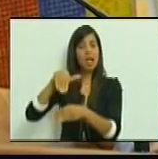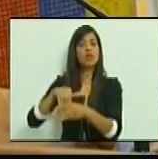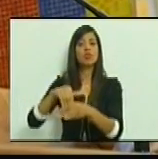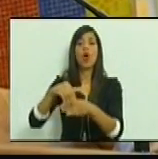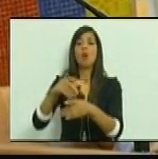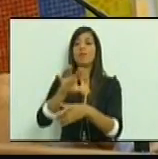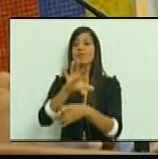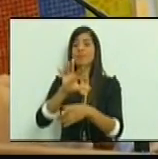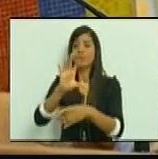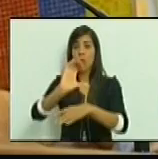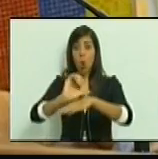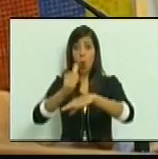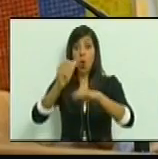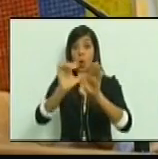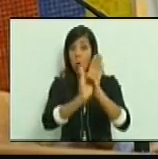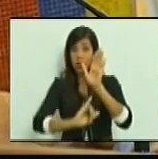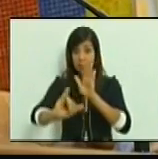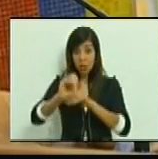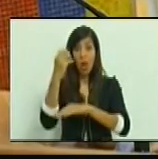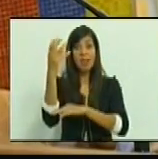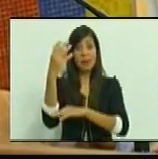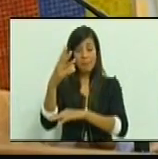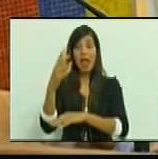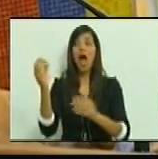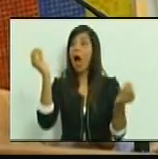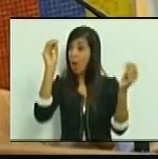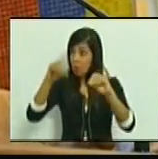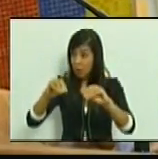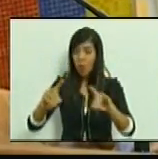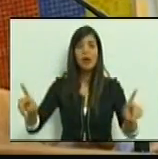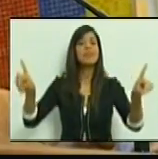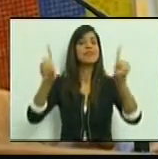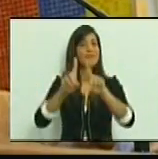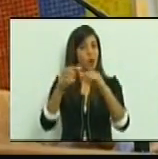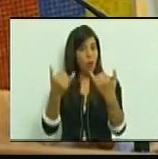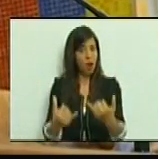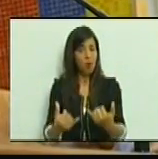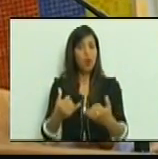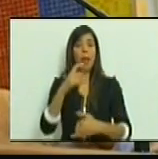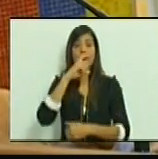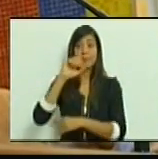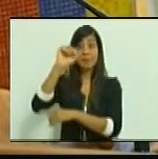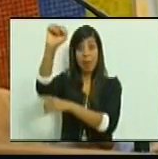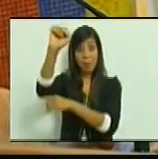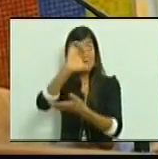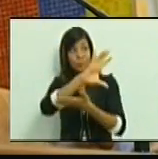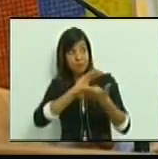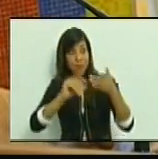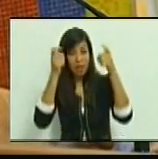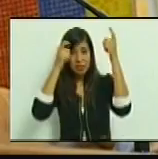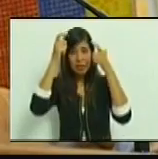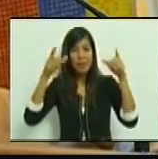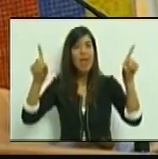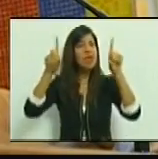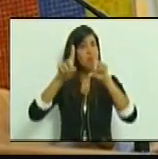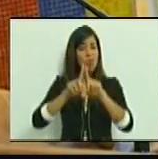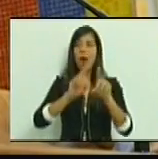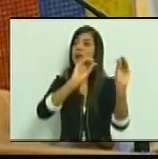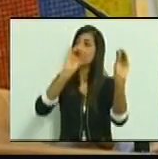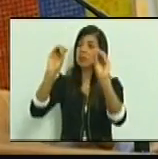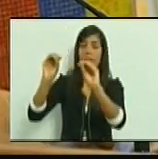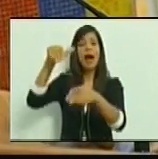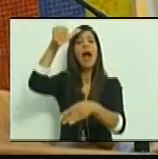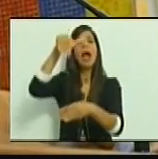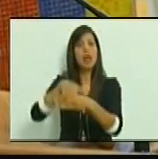constituyente originario, y hoy lo cimenta esta Asamblea Nacional Constituyente convocada por el presidente de la República, Nicolás Maduro